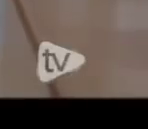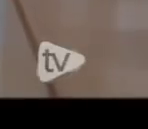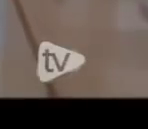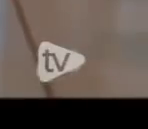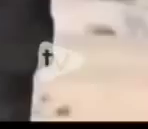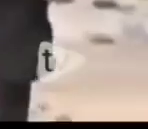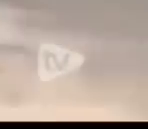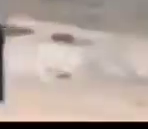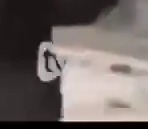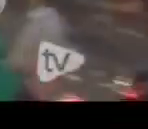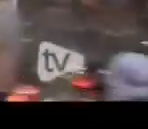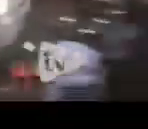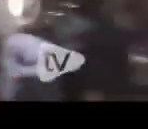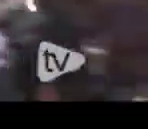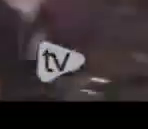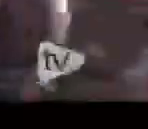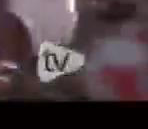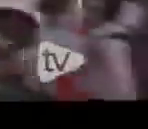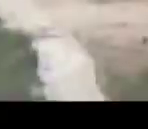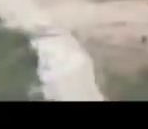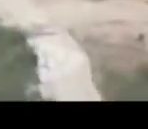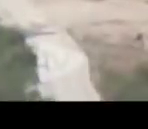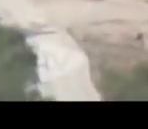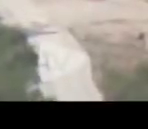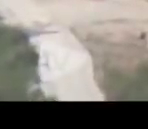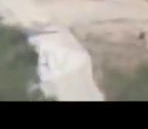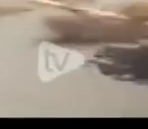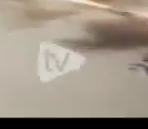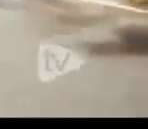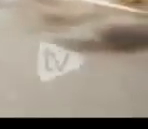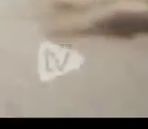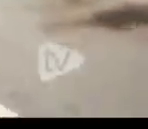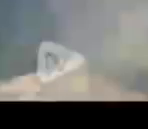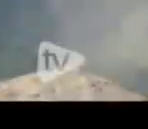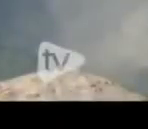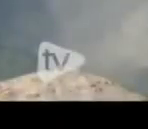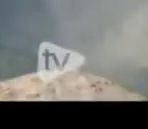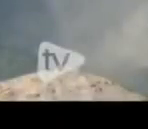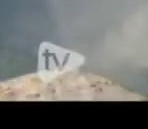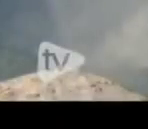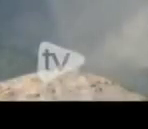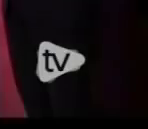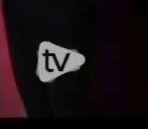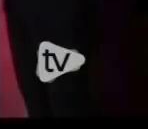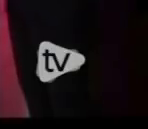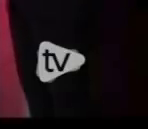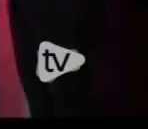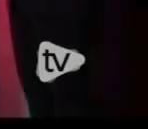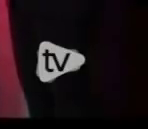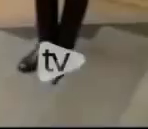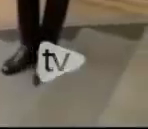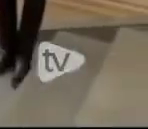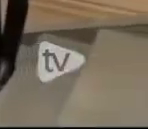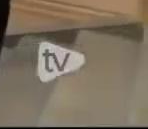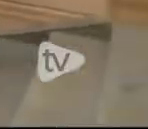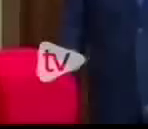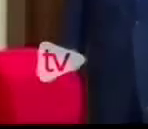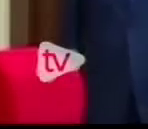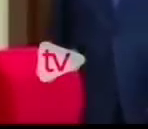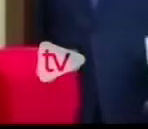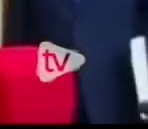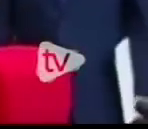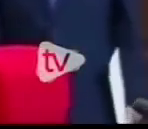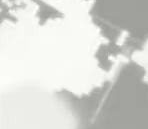noticias y eventos que marcan el mundo. Decisiones políticas, económicas y sociales de los líderes mundiales.